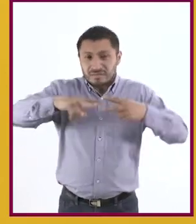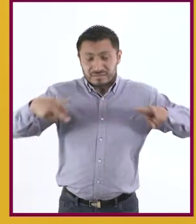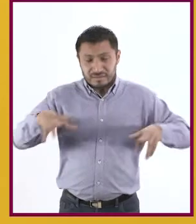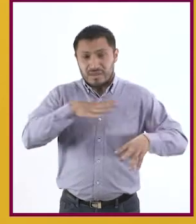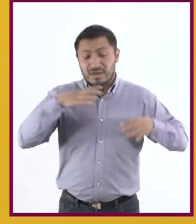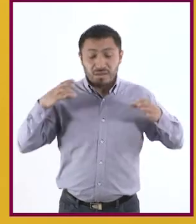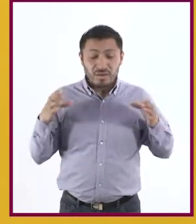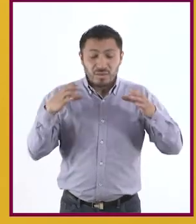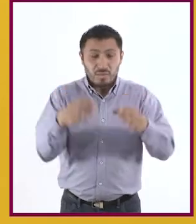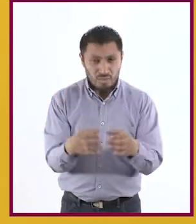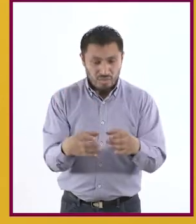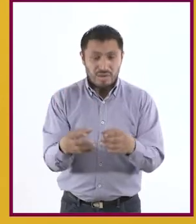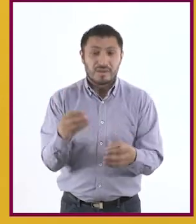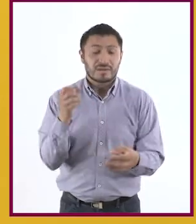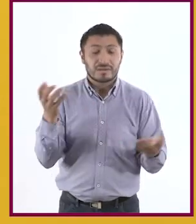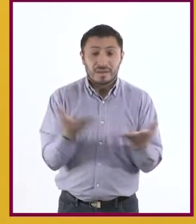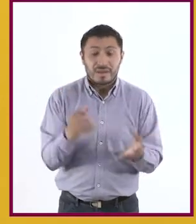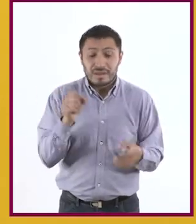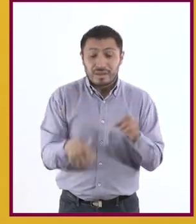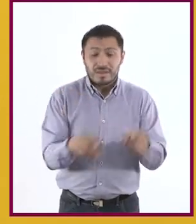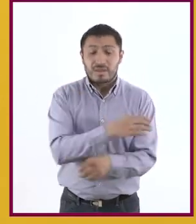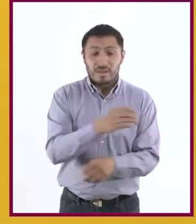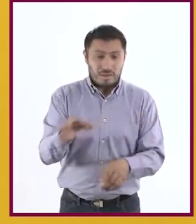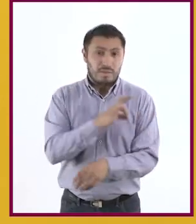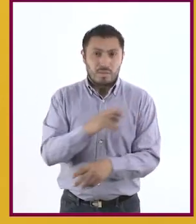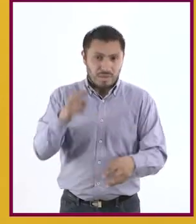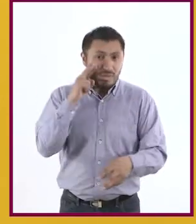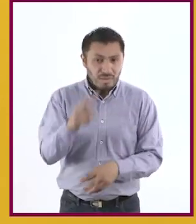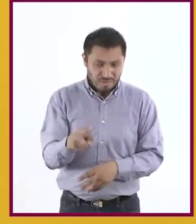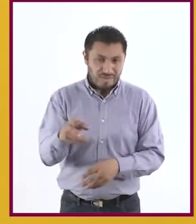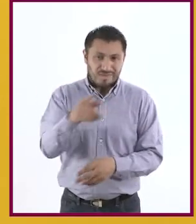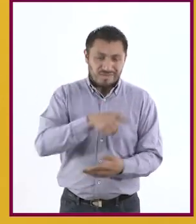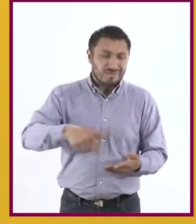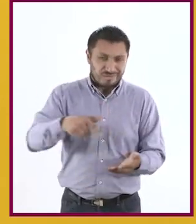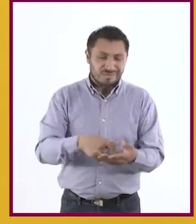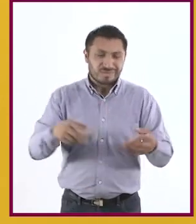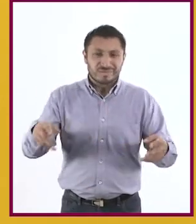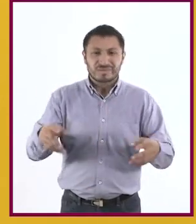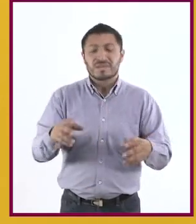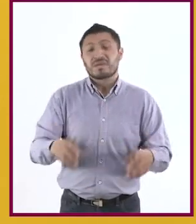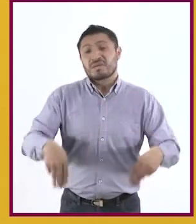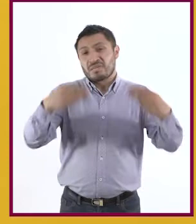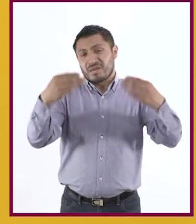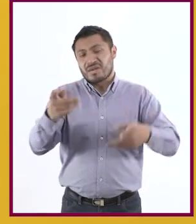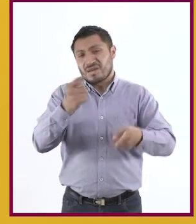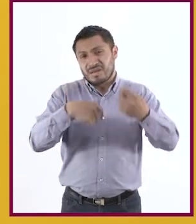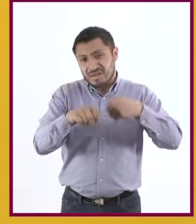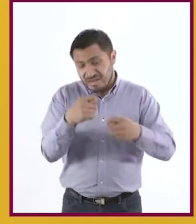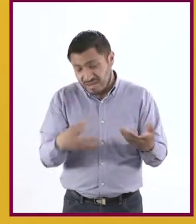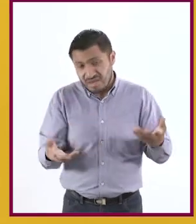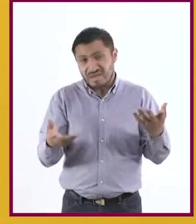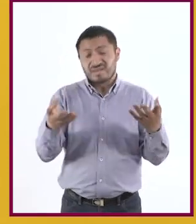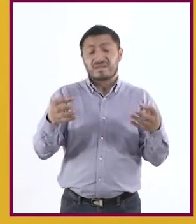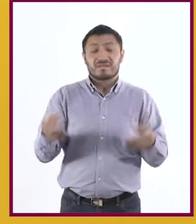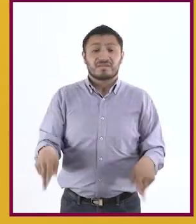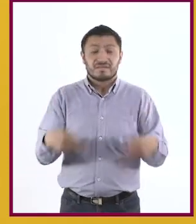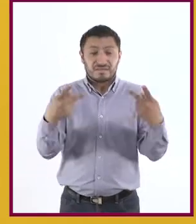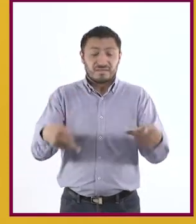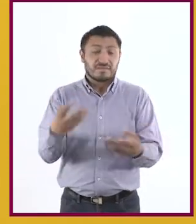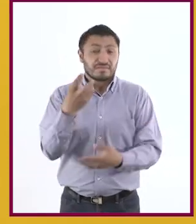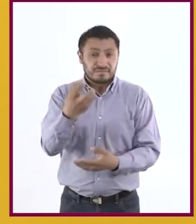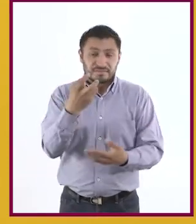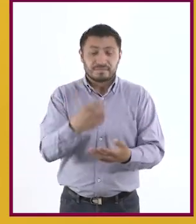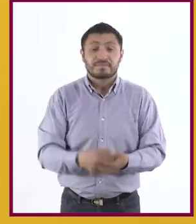que practican este tipo de agricultura y también podemos ver espacios en mercados, tianguis o tiendas que comercializan estos